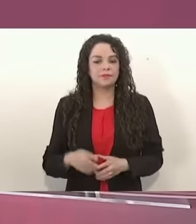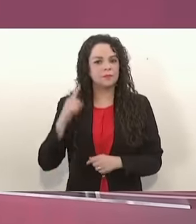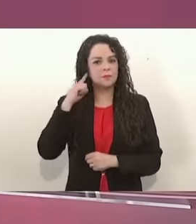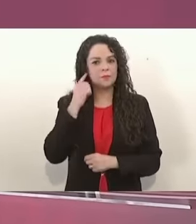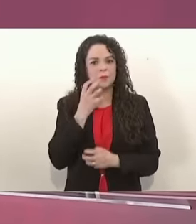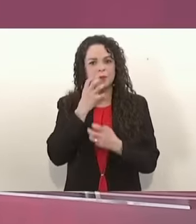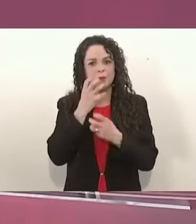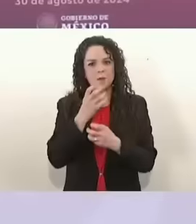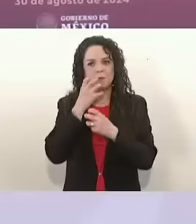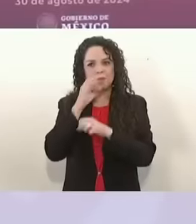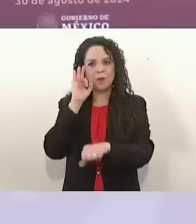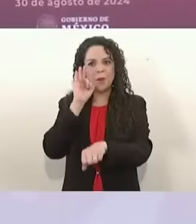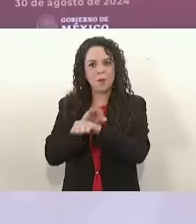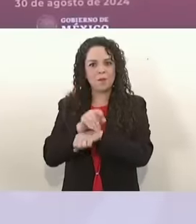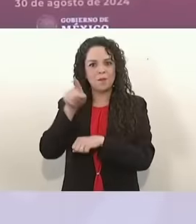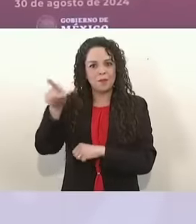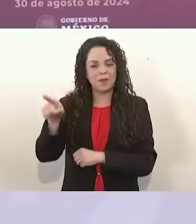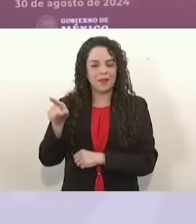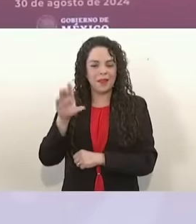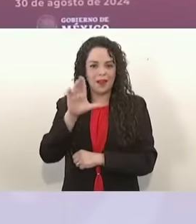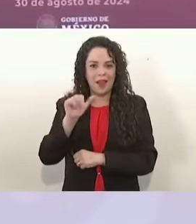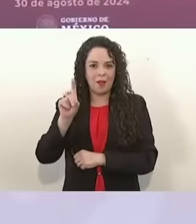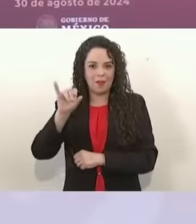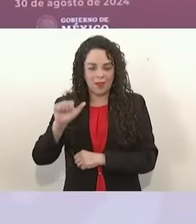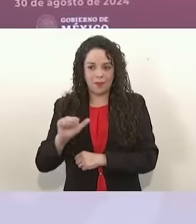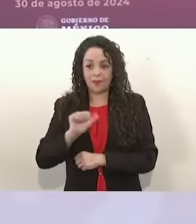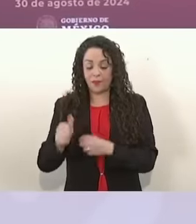Y el tercer programa de bienestar